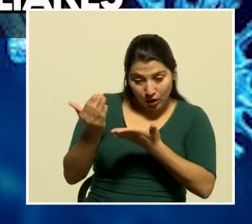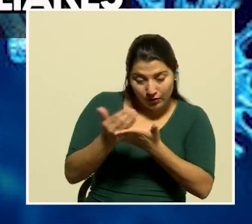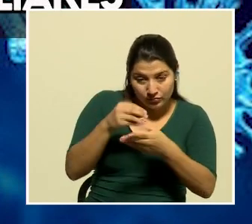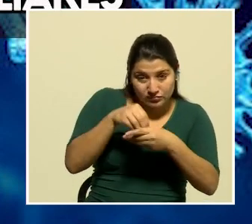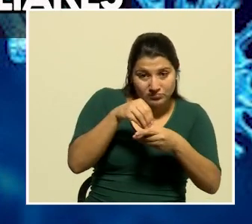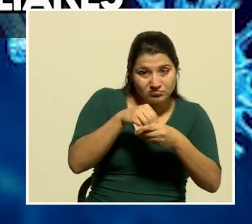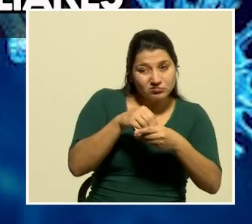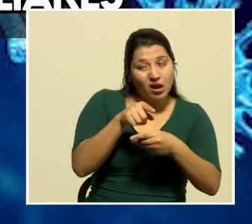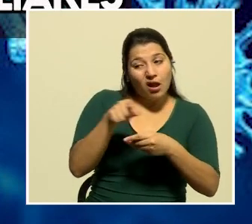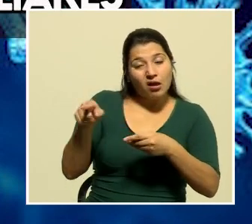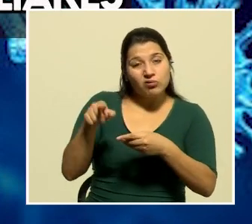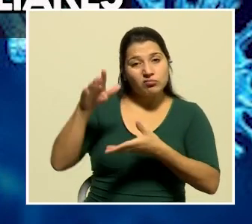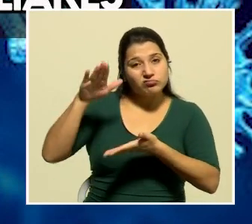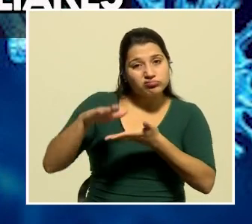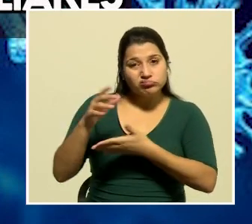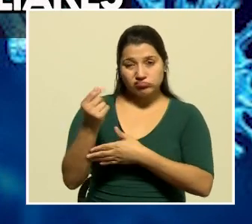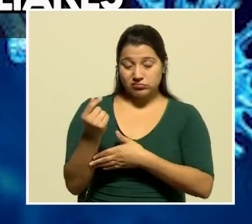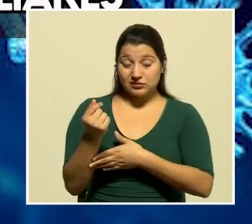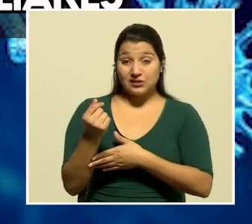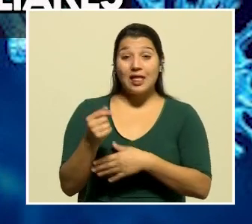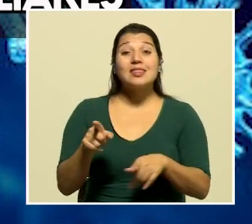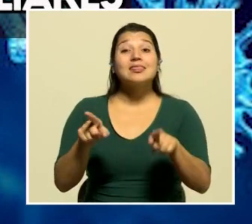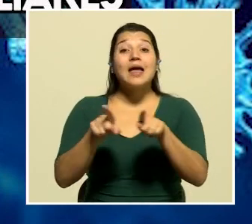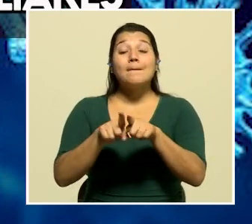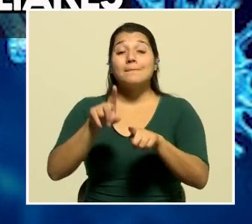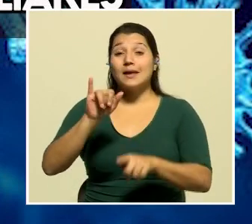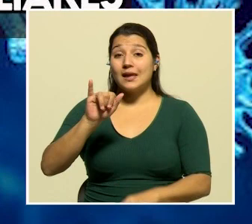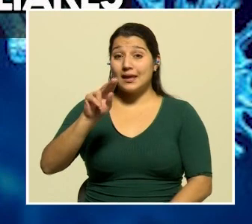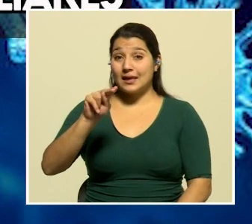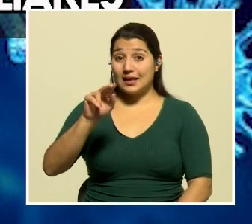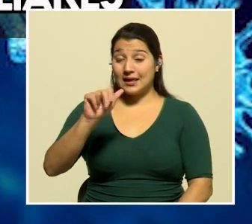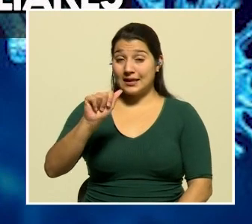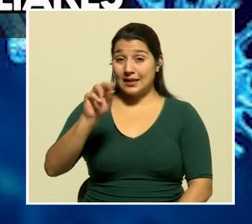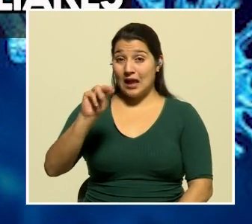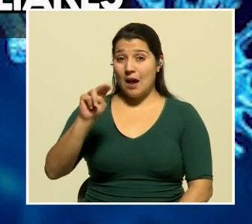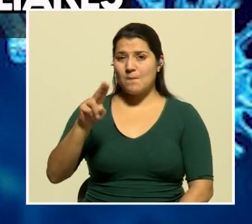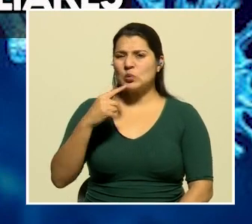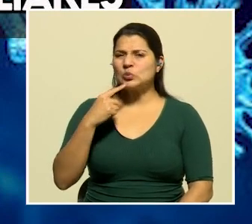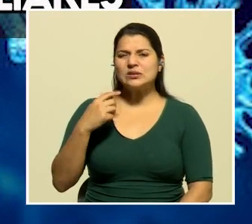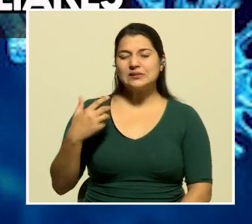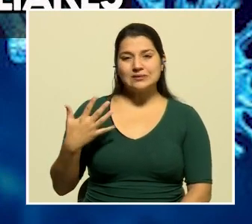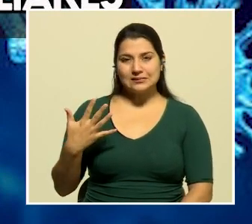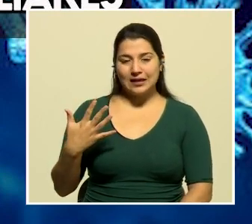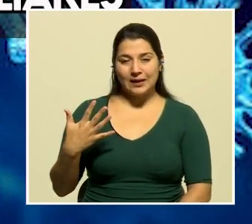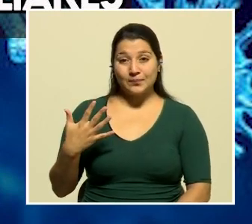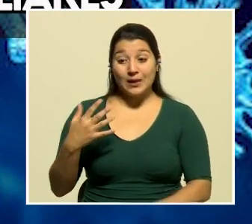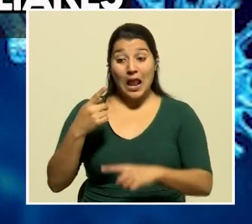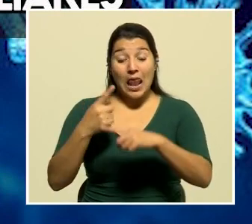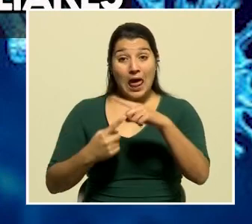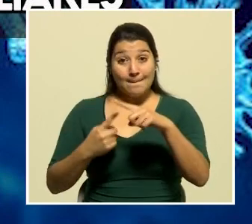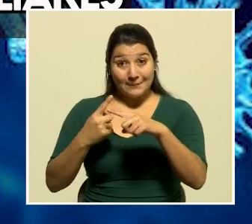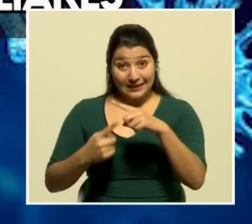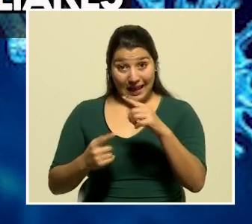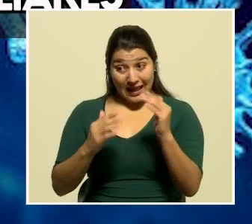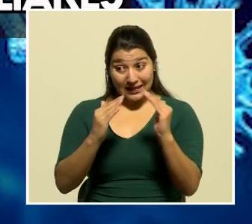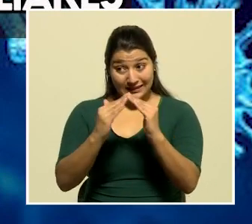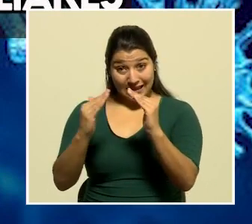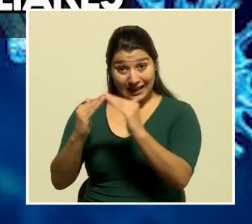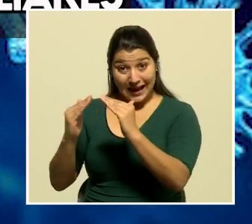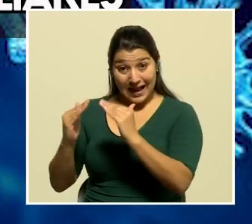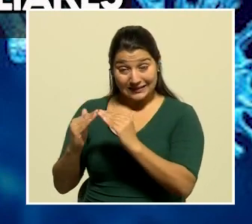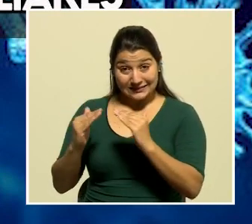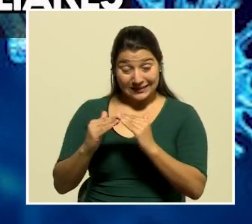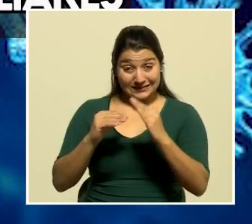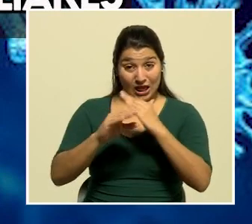muy importante y el cual el INAMU también destaca en este informe, y es que prácticamente la mitad de los hogares del país